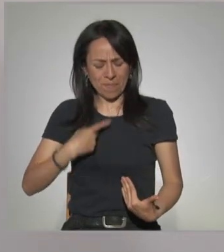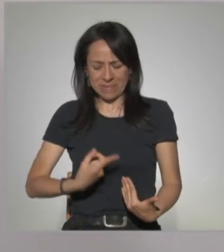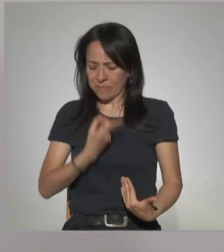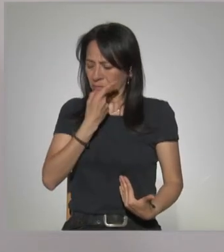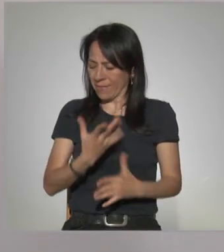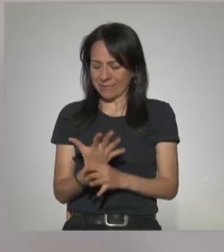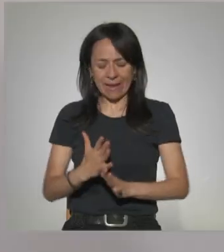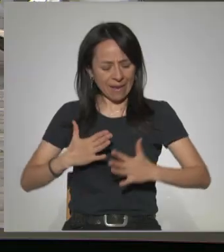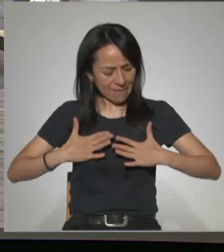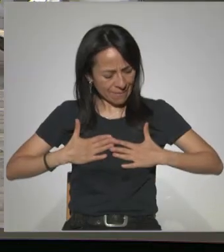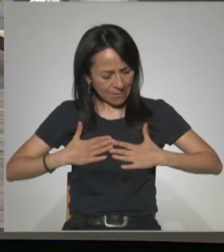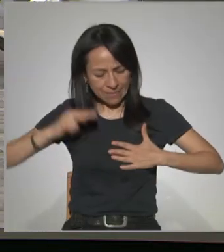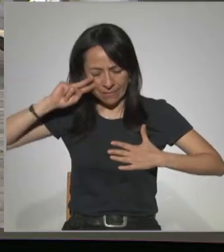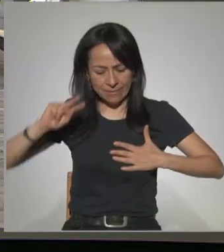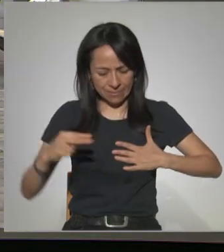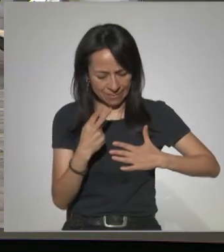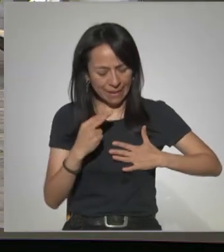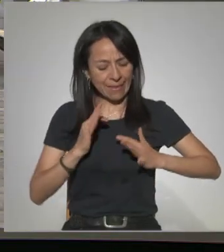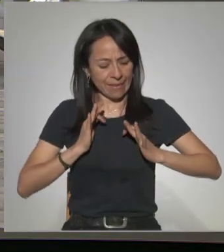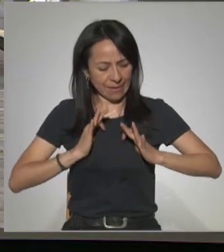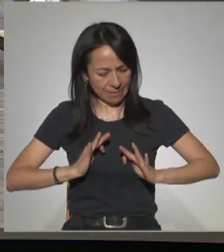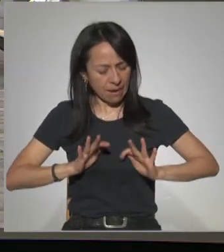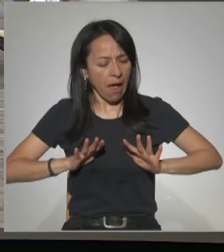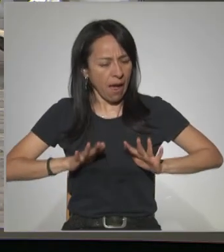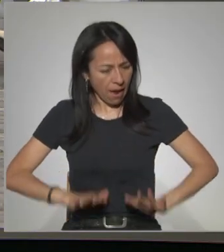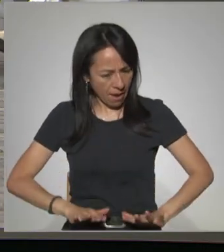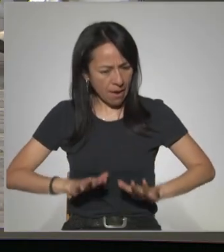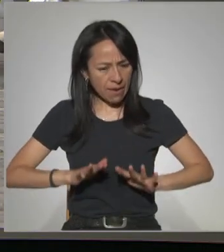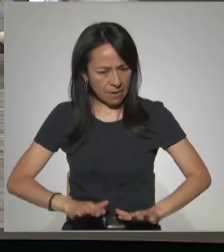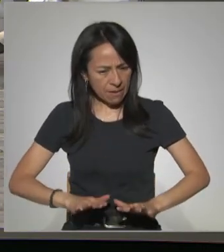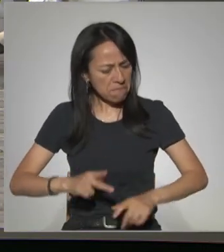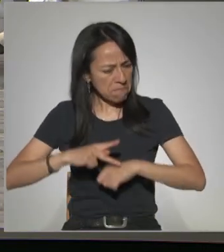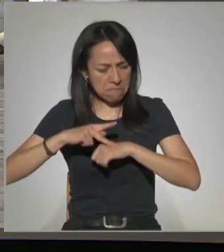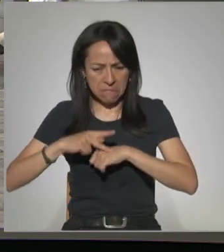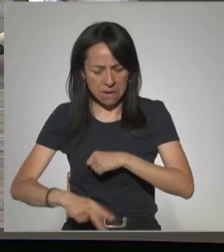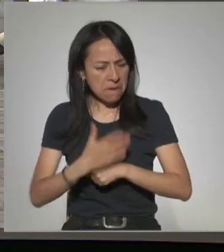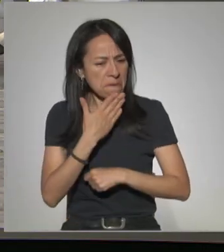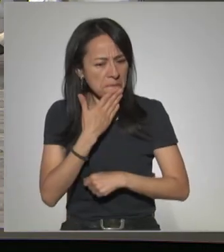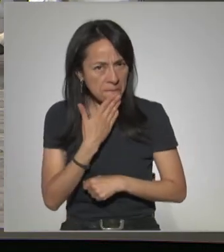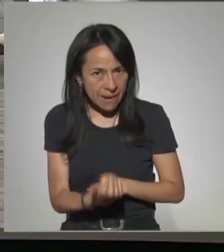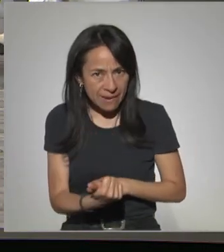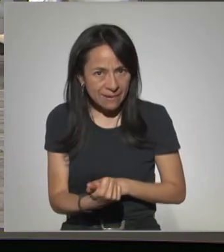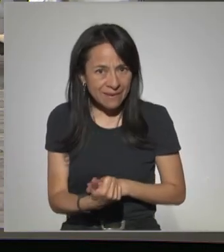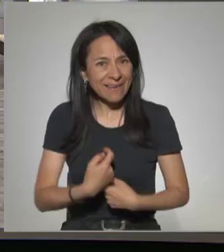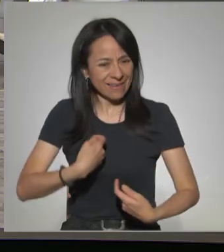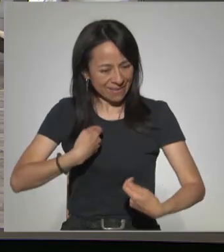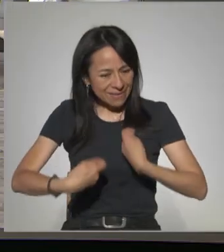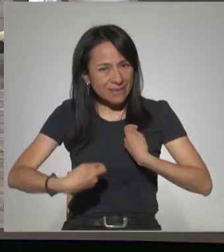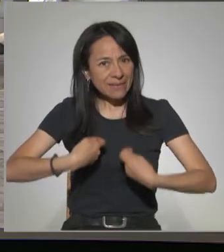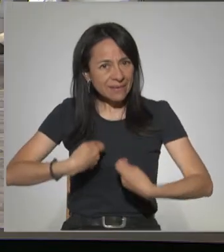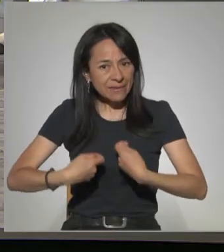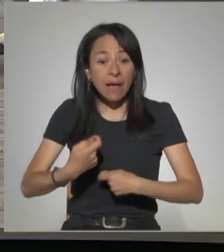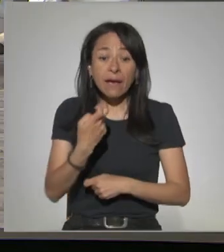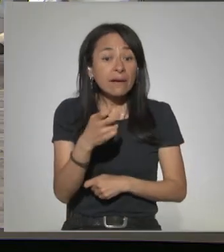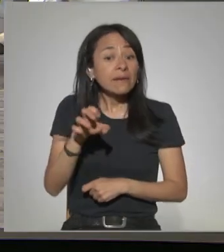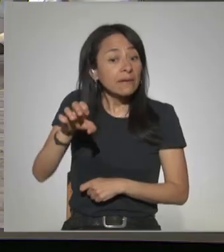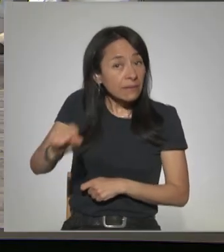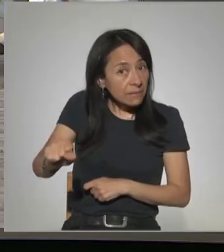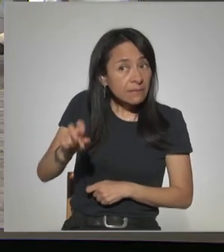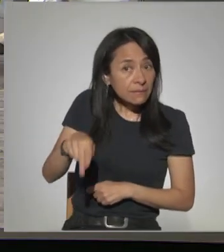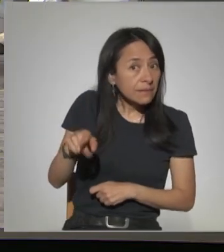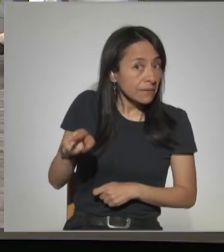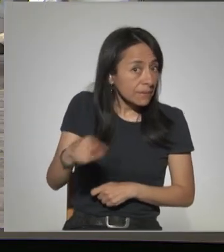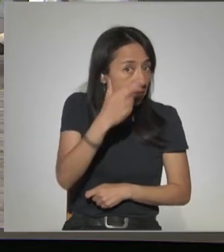peligro. Claro, que bueno, eso digamos que es, como bien dices tú, hay que hacerlo y hay